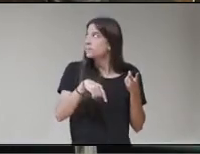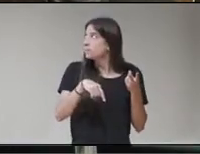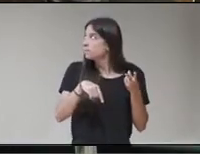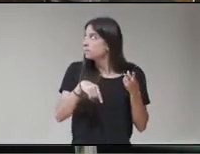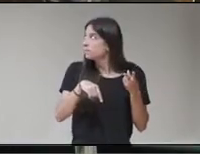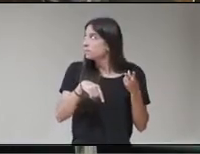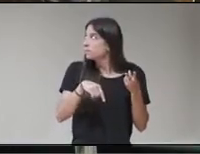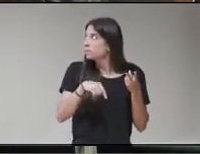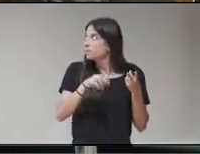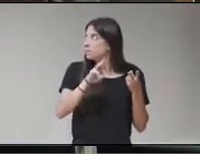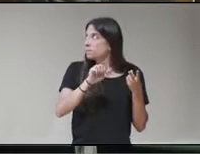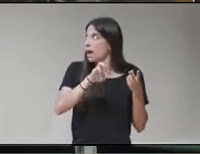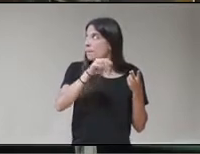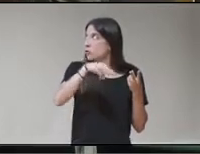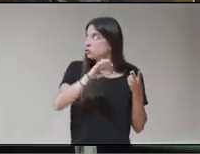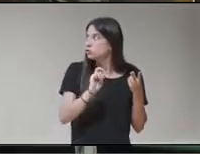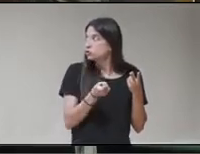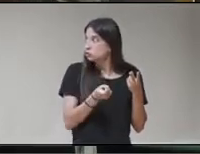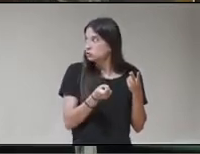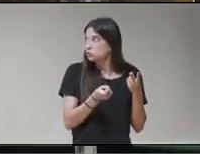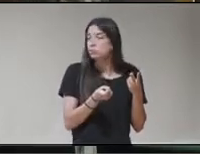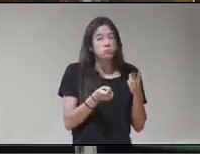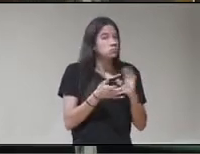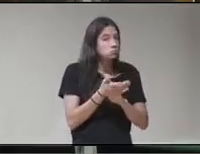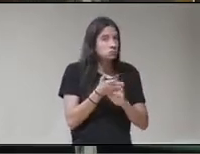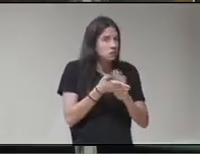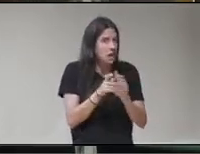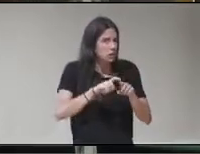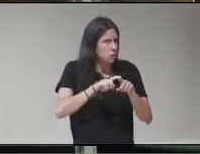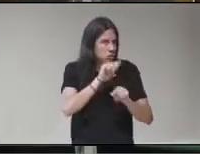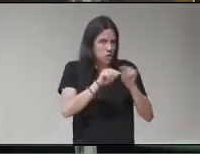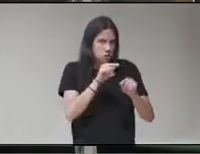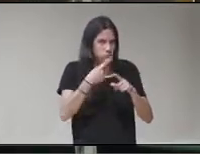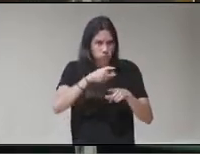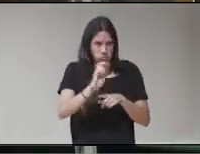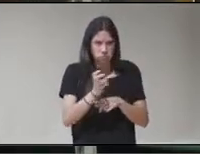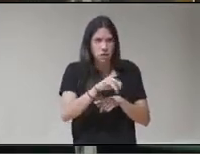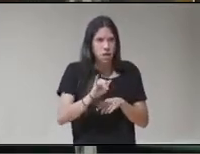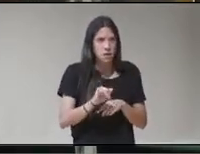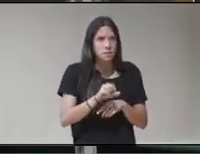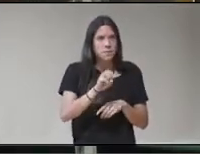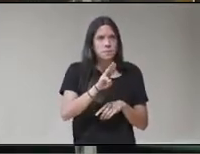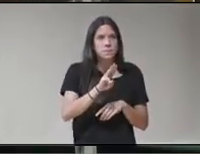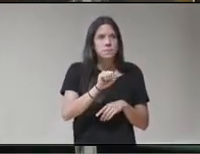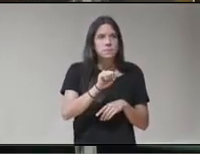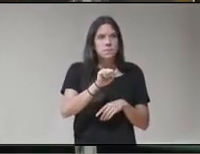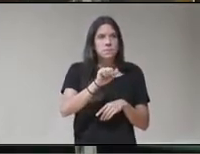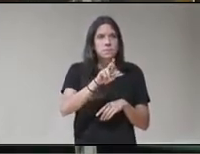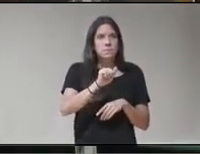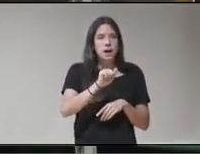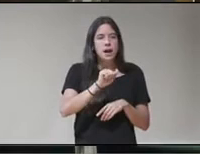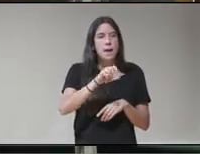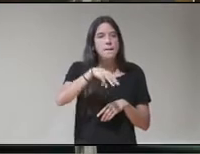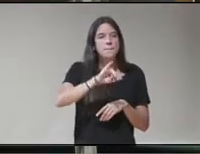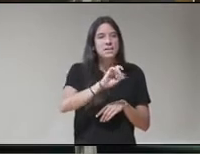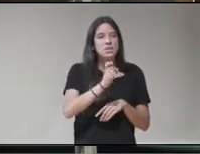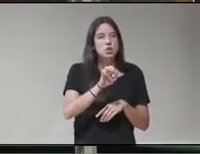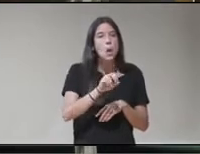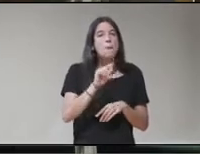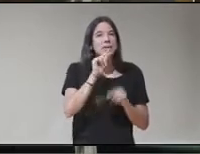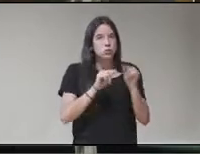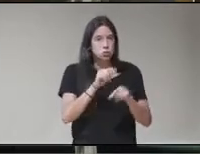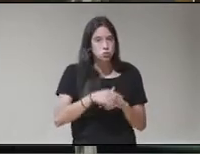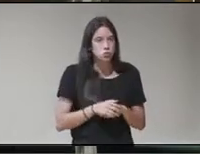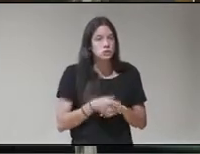Pues sarampión, hay muchos paramixovirus, no voy a entrar a enumerarlos ahora. En la piel, que se me había olvidado